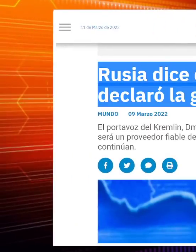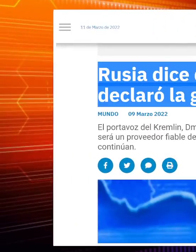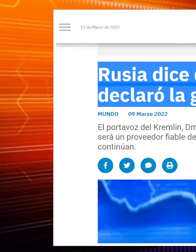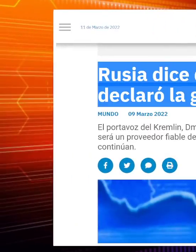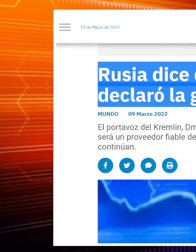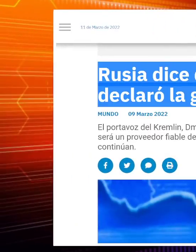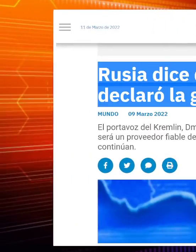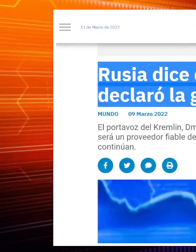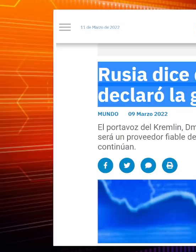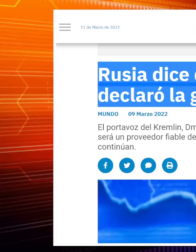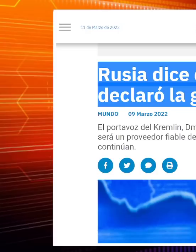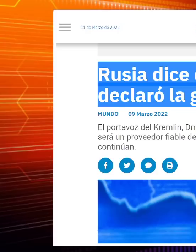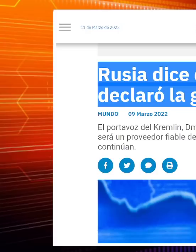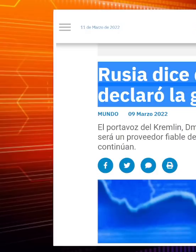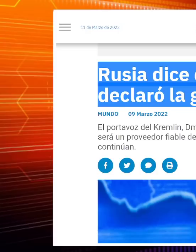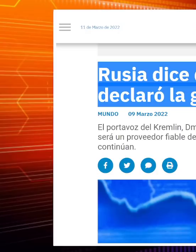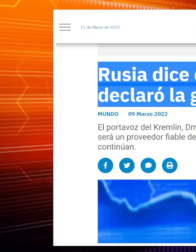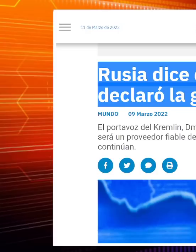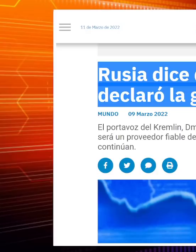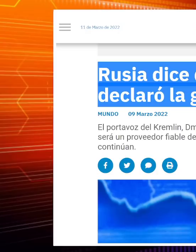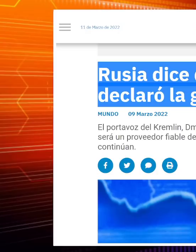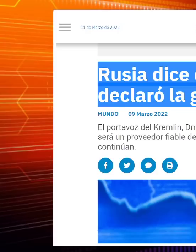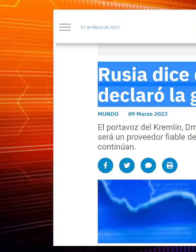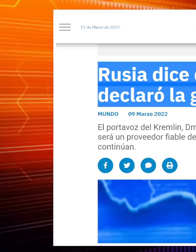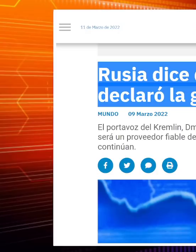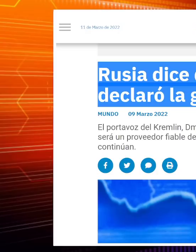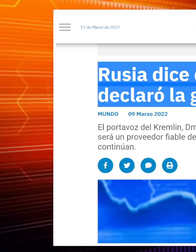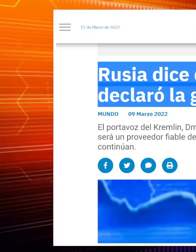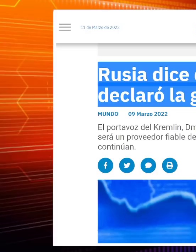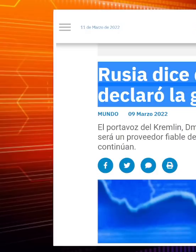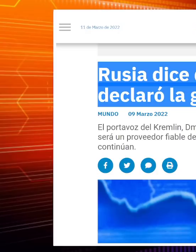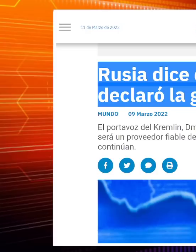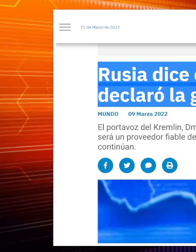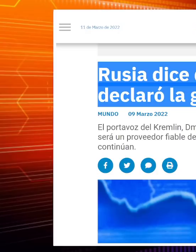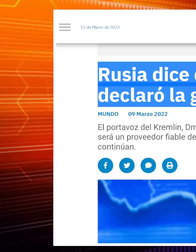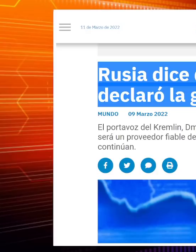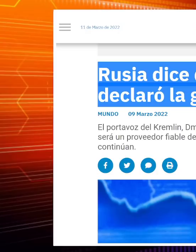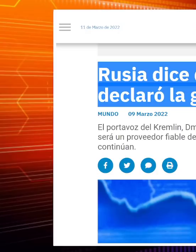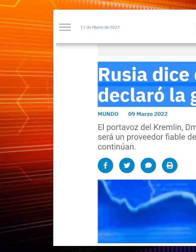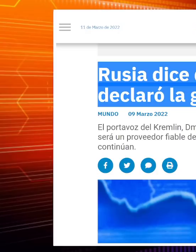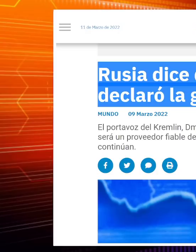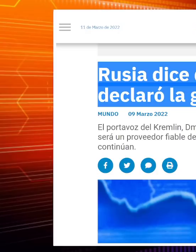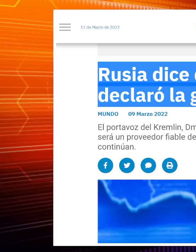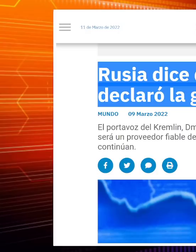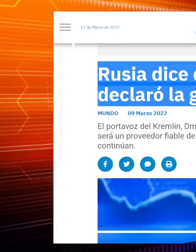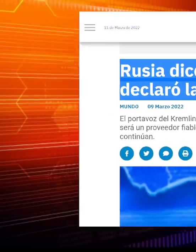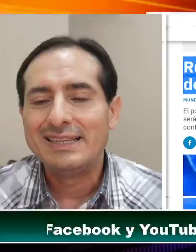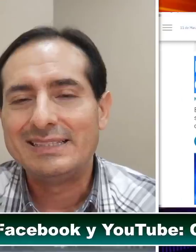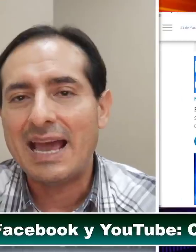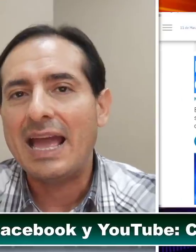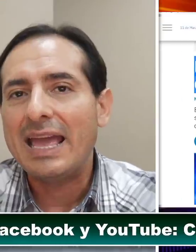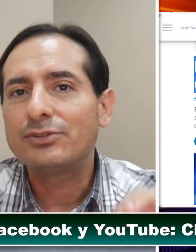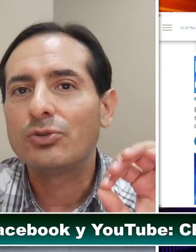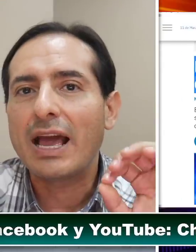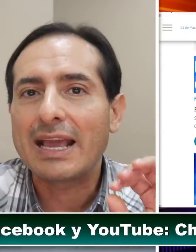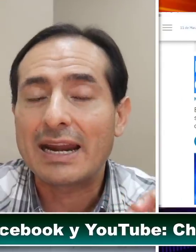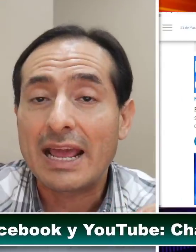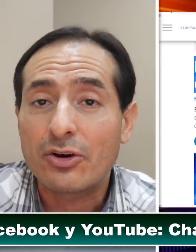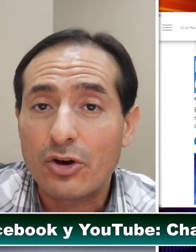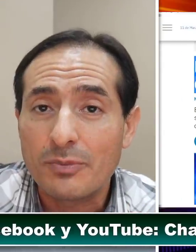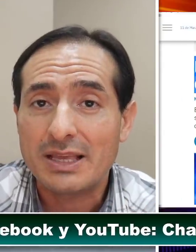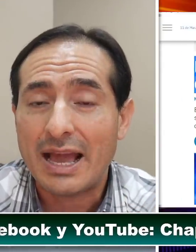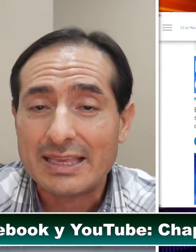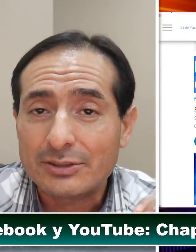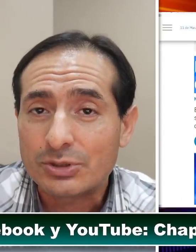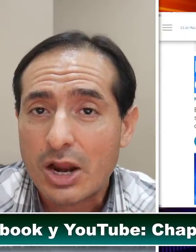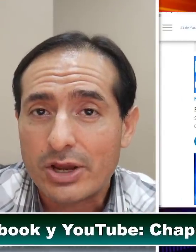así las acciones y la estrategia de los Estados Unidos en contra de la economía de aquel país ya es una guerra